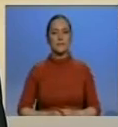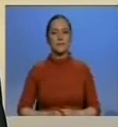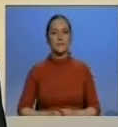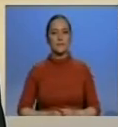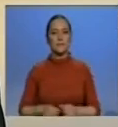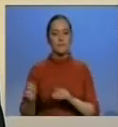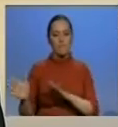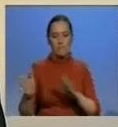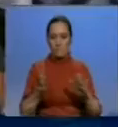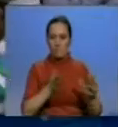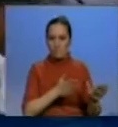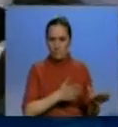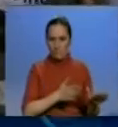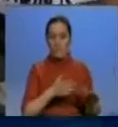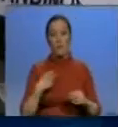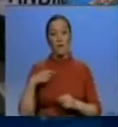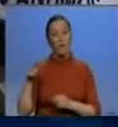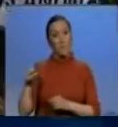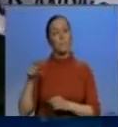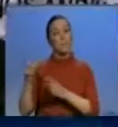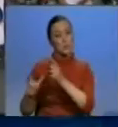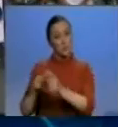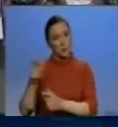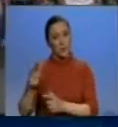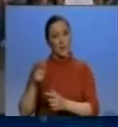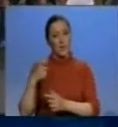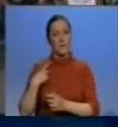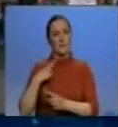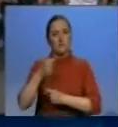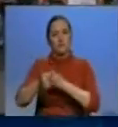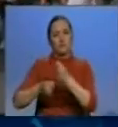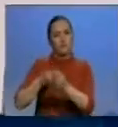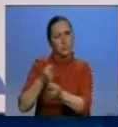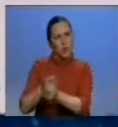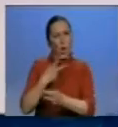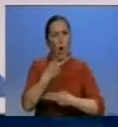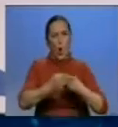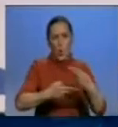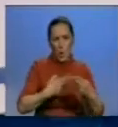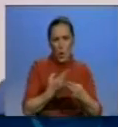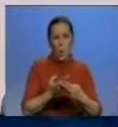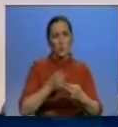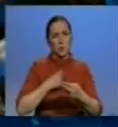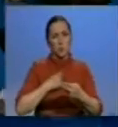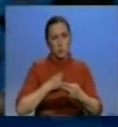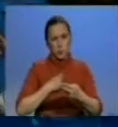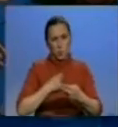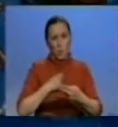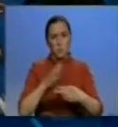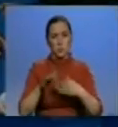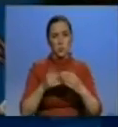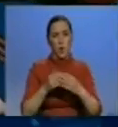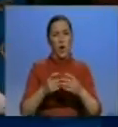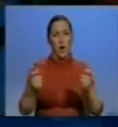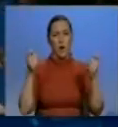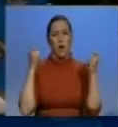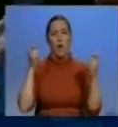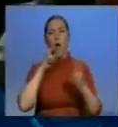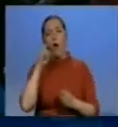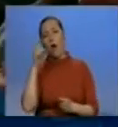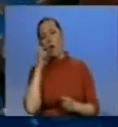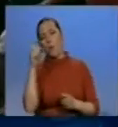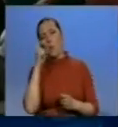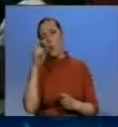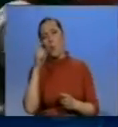Y en otras noticias, comerciantes de negocios populares protestan contra el alcalde de Quito, Mauricio Rodas. En una multitudinaria marcha exigen a